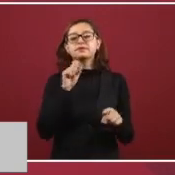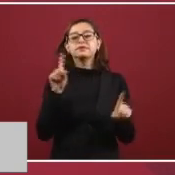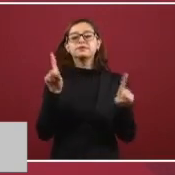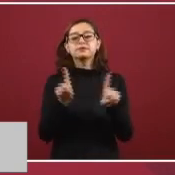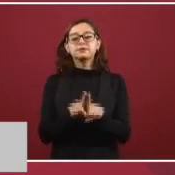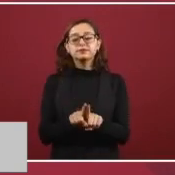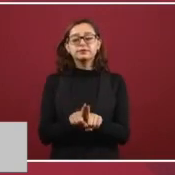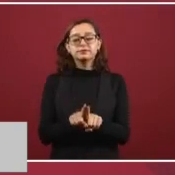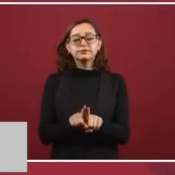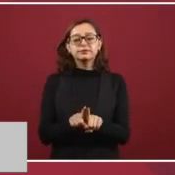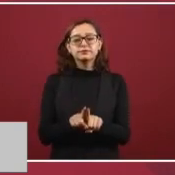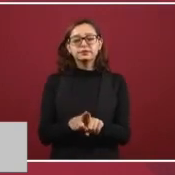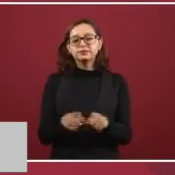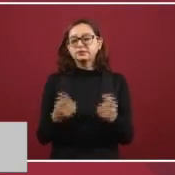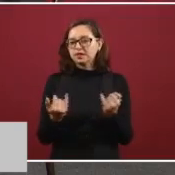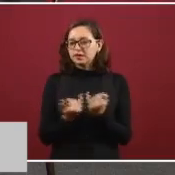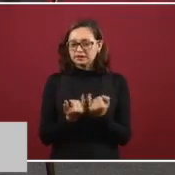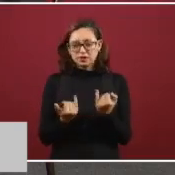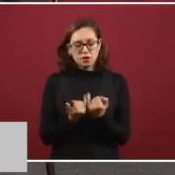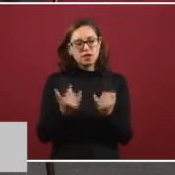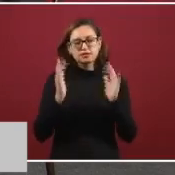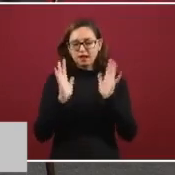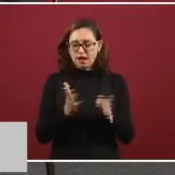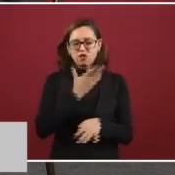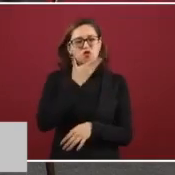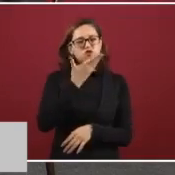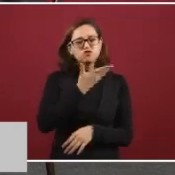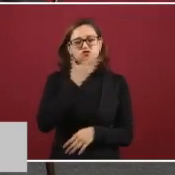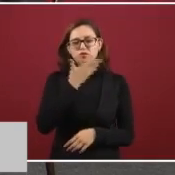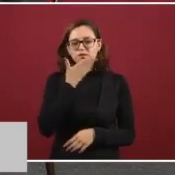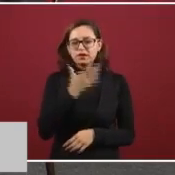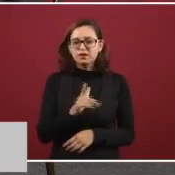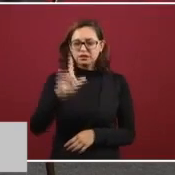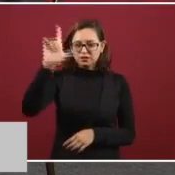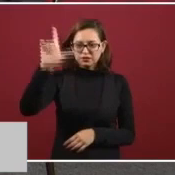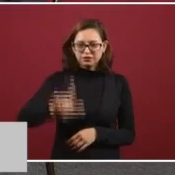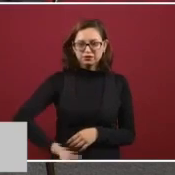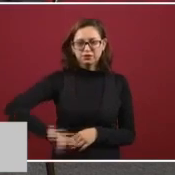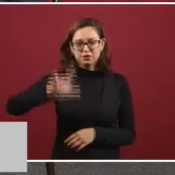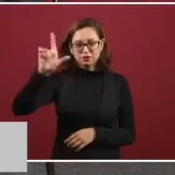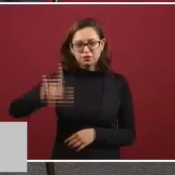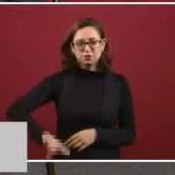de la reunión con el secretario de Estado Mike Pompeo y el canciller Marcelo Ebrard.